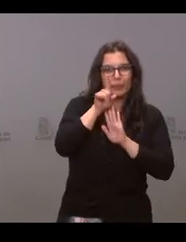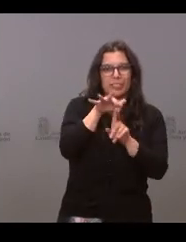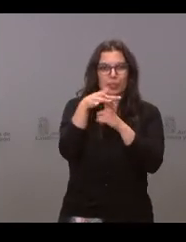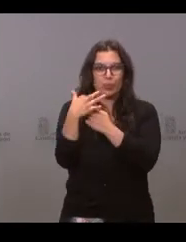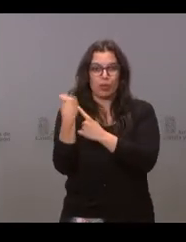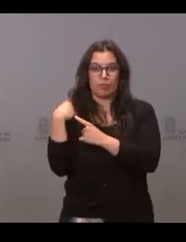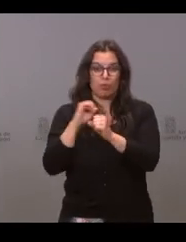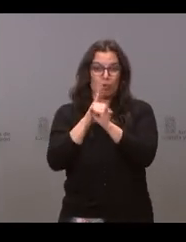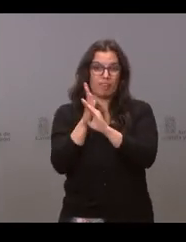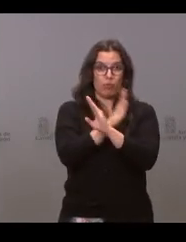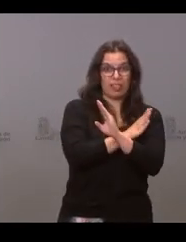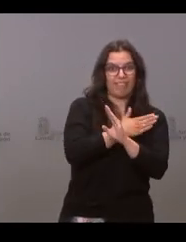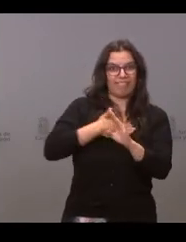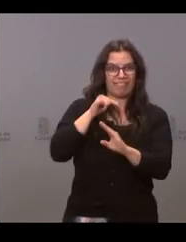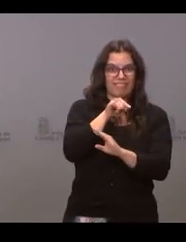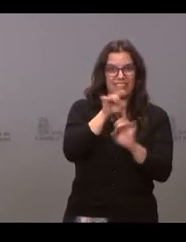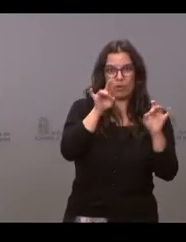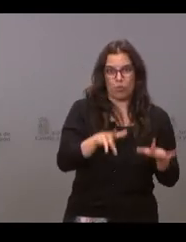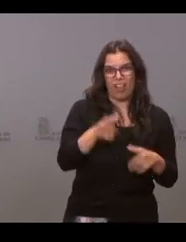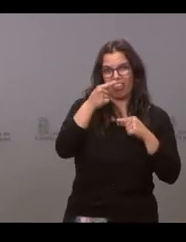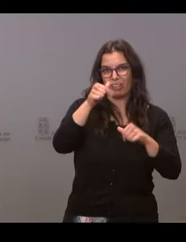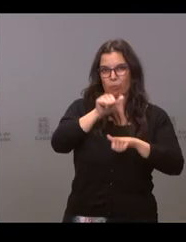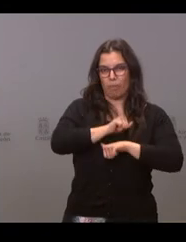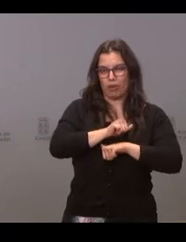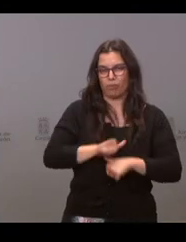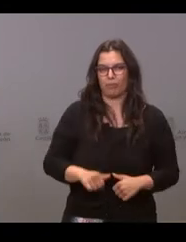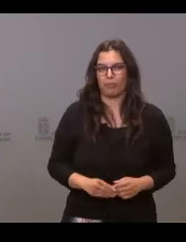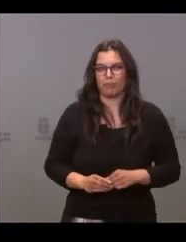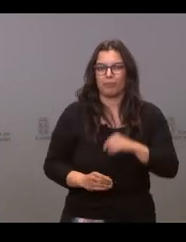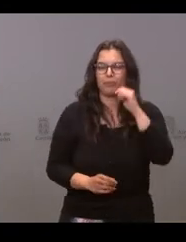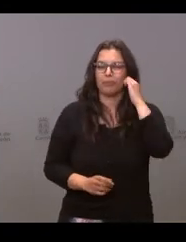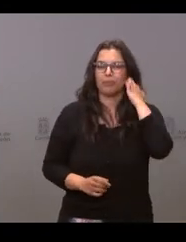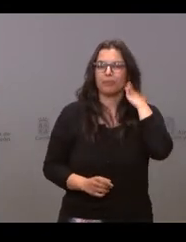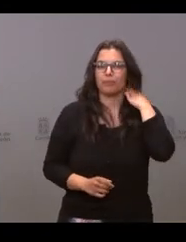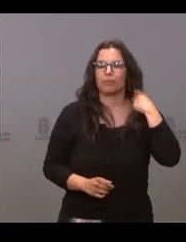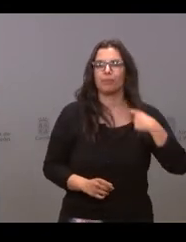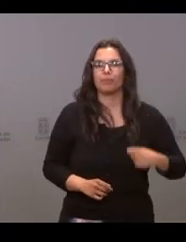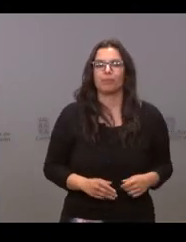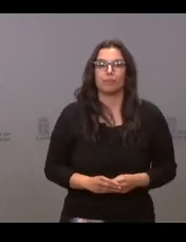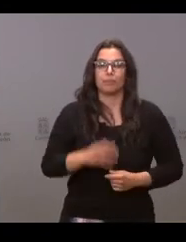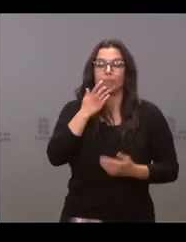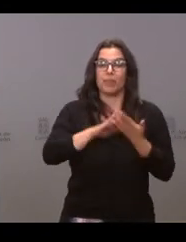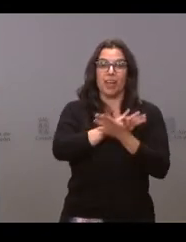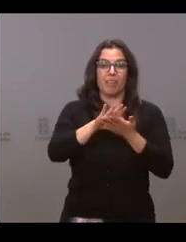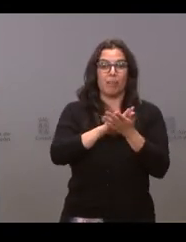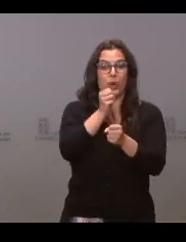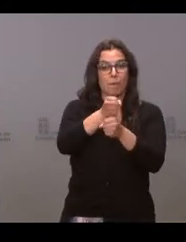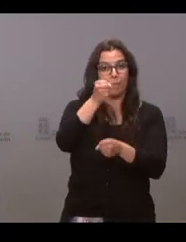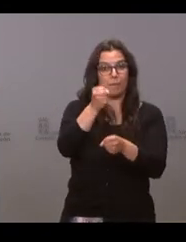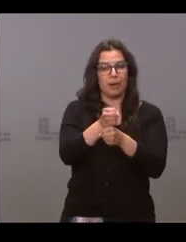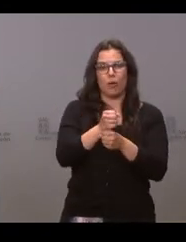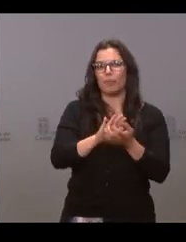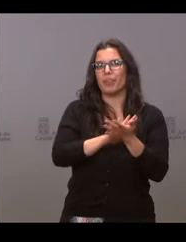de datos de paro previo a la pandemia cuando hablamos de empleo estamos hablando